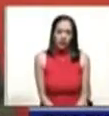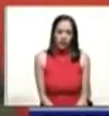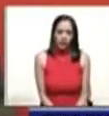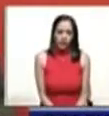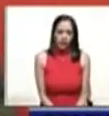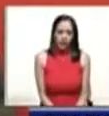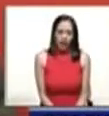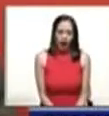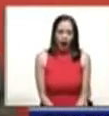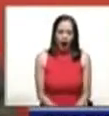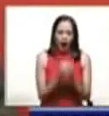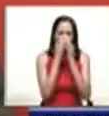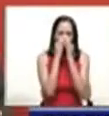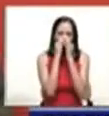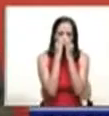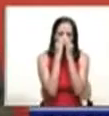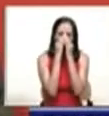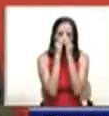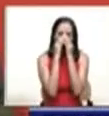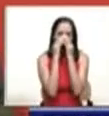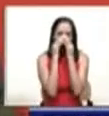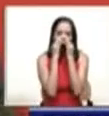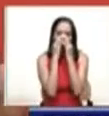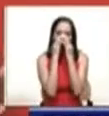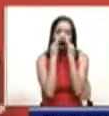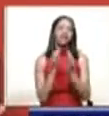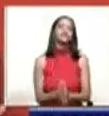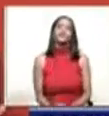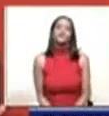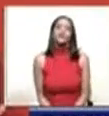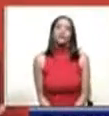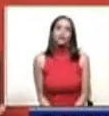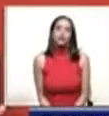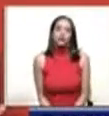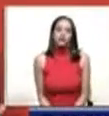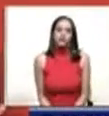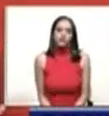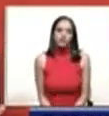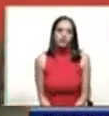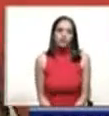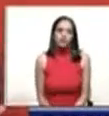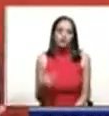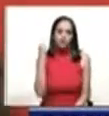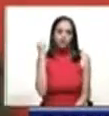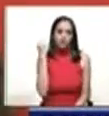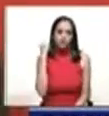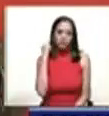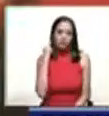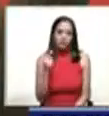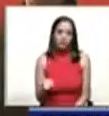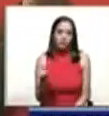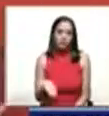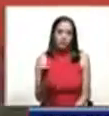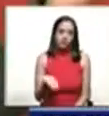aquí se crearon dirigentes estudiantiles de la revolución, papota con todas las comunidades, con carro, escolta, teléfono corporativo. Aquí hay muchachos que nunca se han